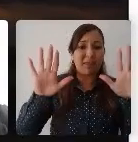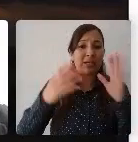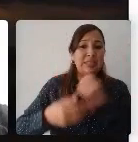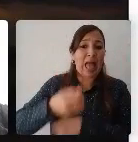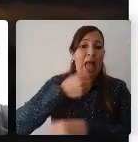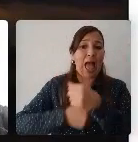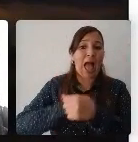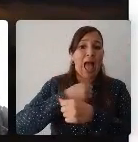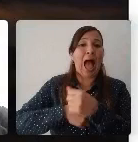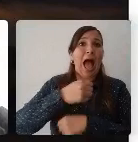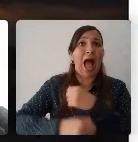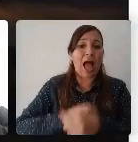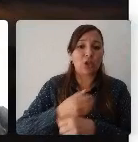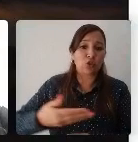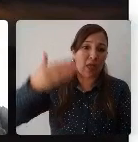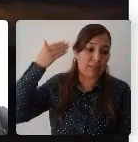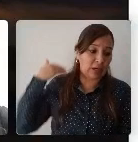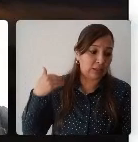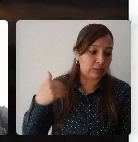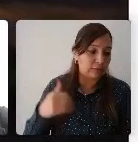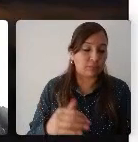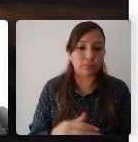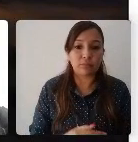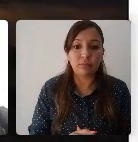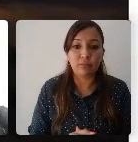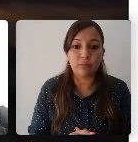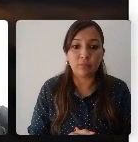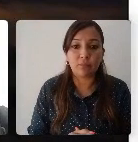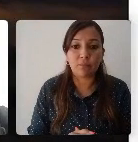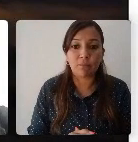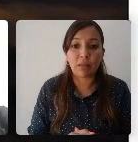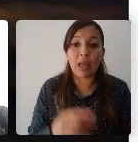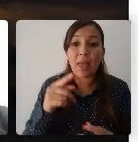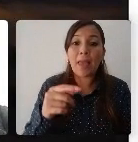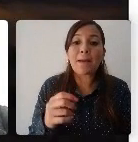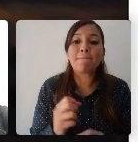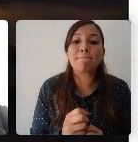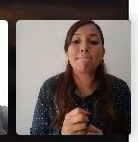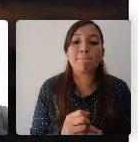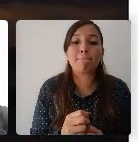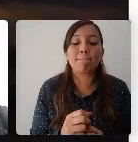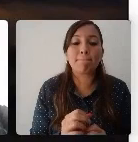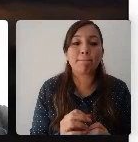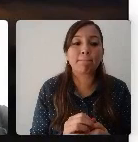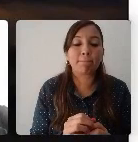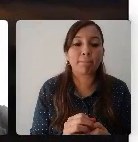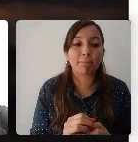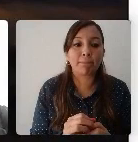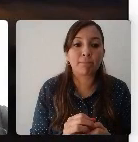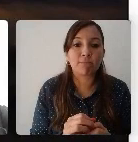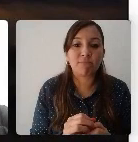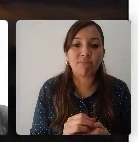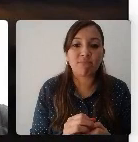emprendimientos que están asentados en la zona de la reserva de Pacaya Samiria. Estamos hablando del